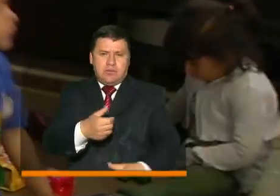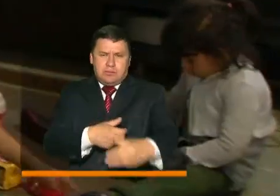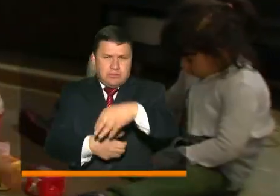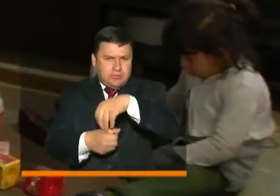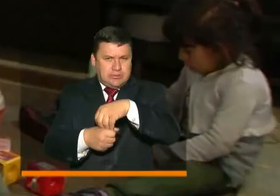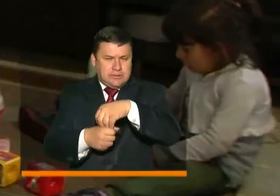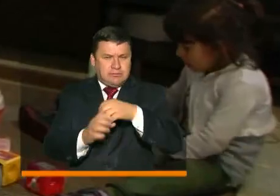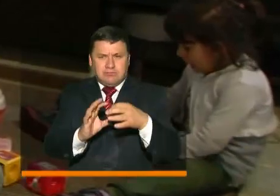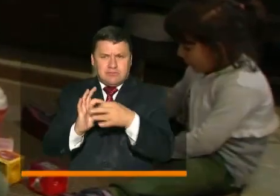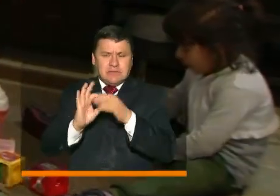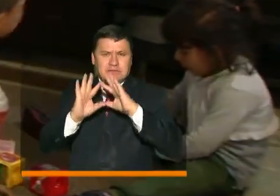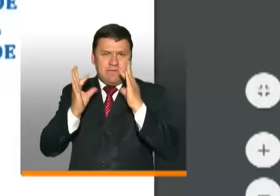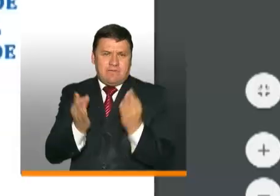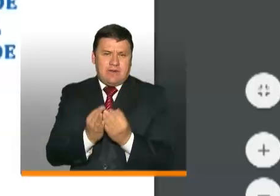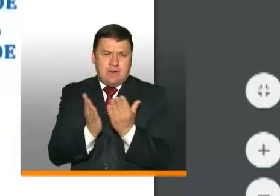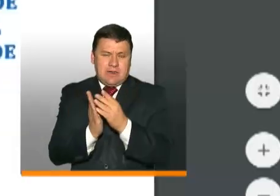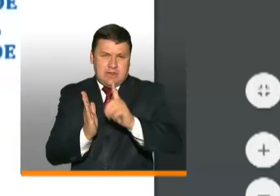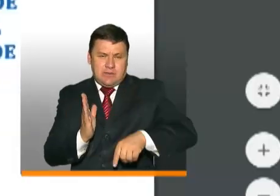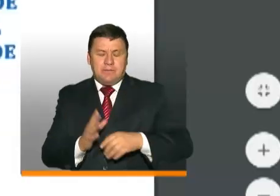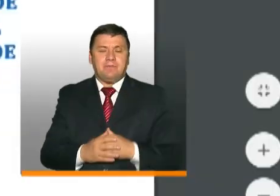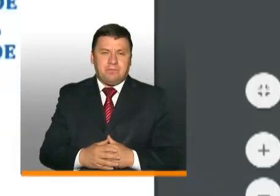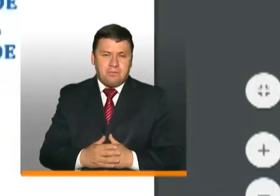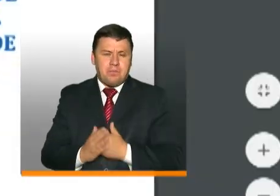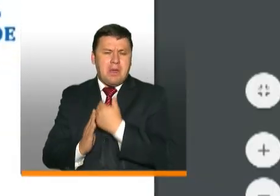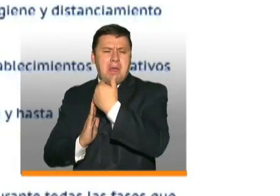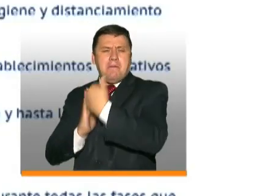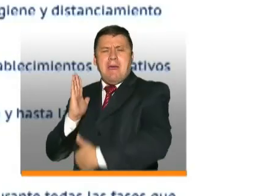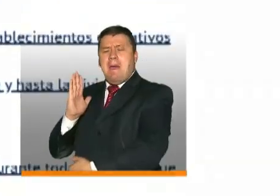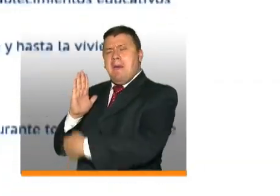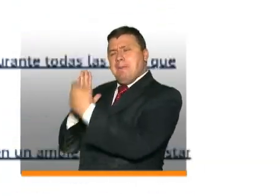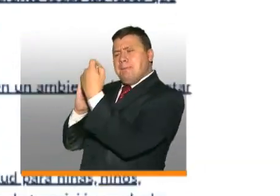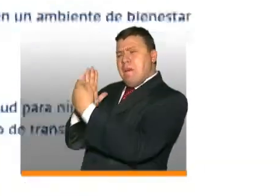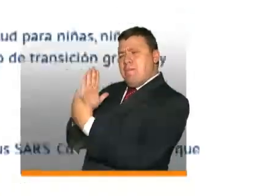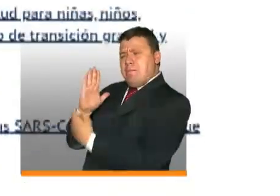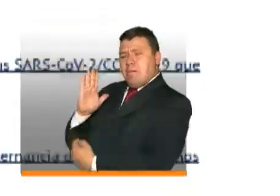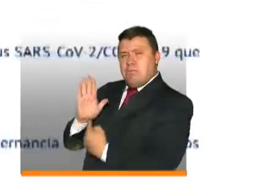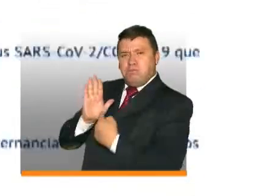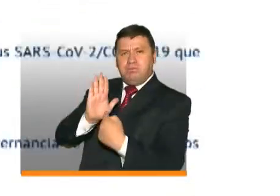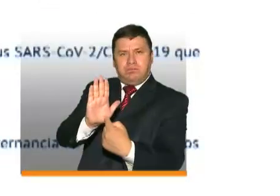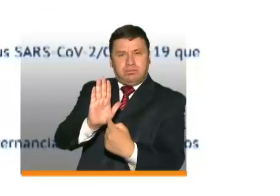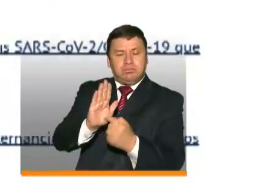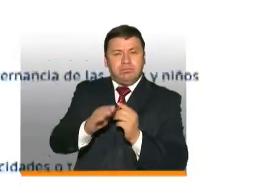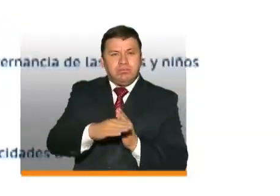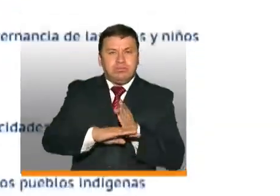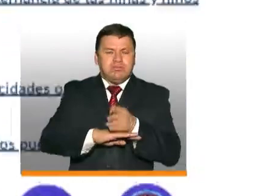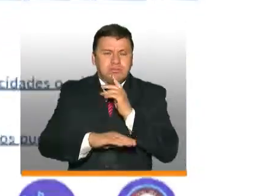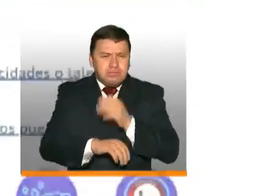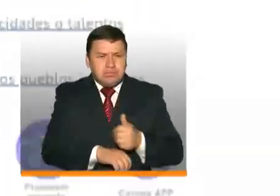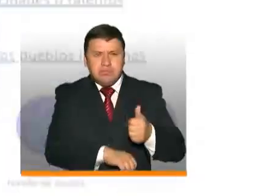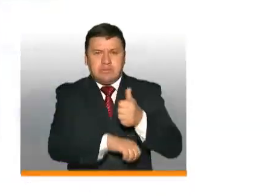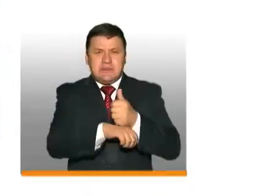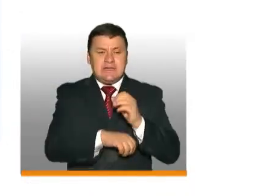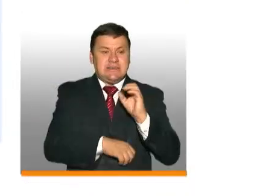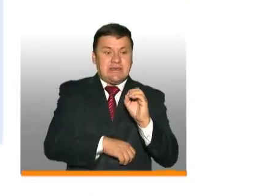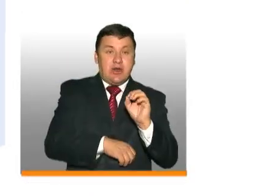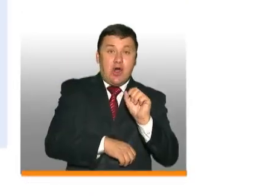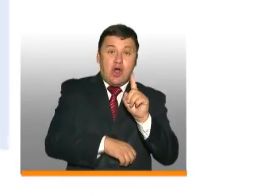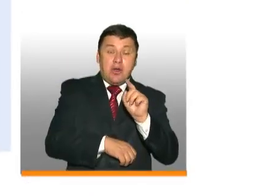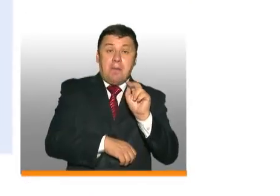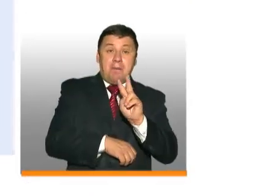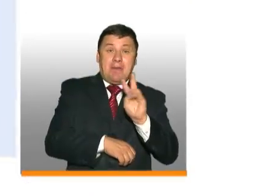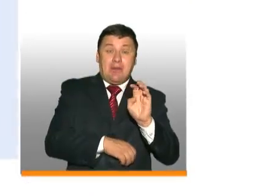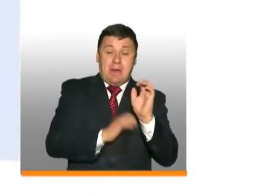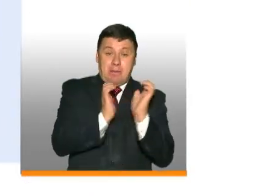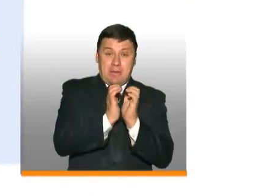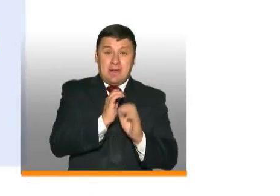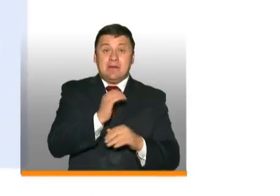muy estrecha entre familia y escuela. El documento de lineamientos desarrolla las indicaciones dadas a través de las directivas 011 del 29 de mayo